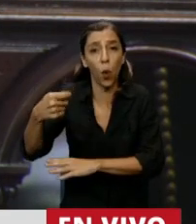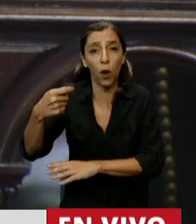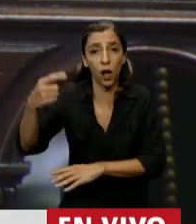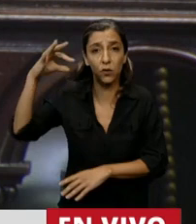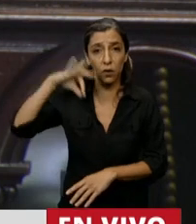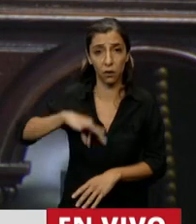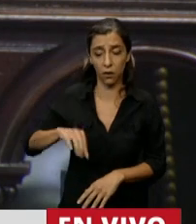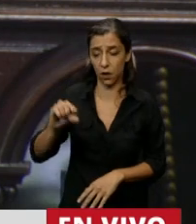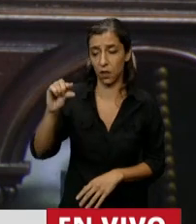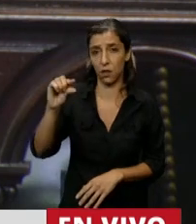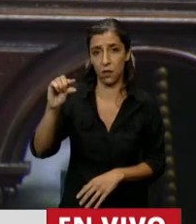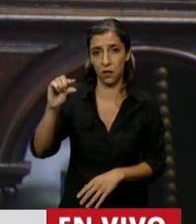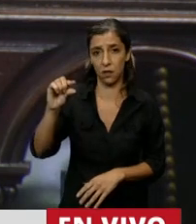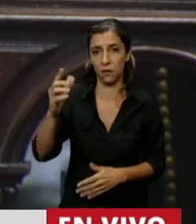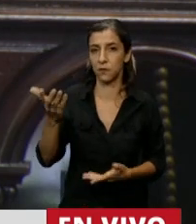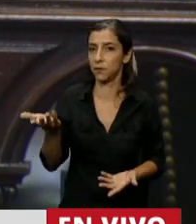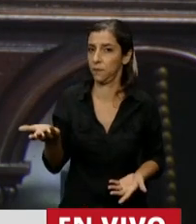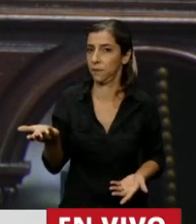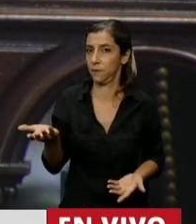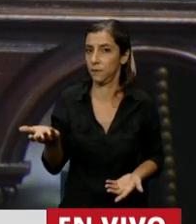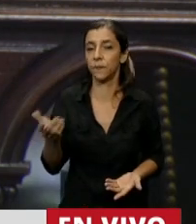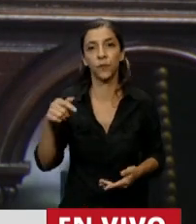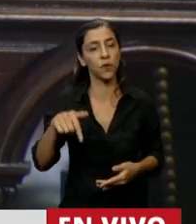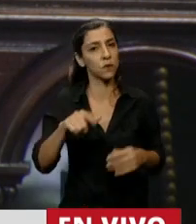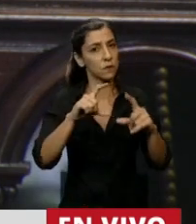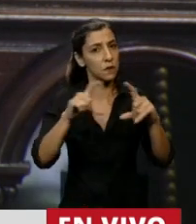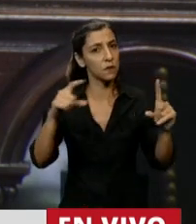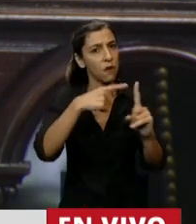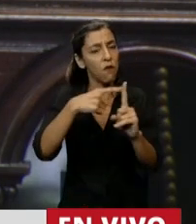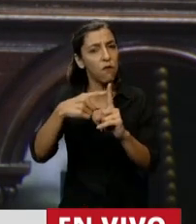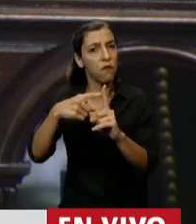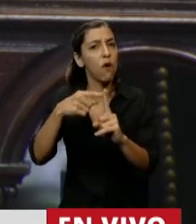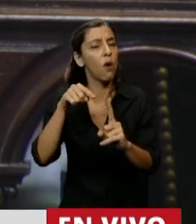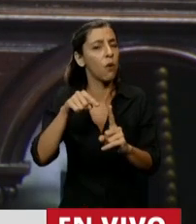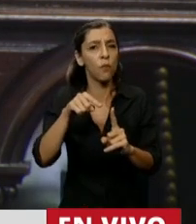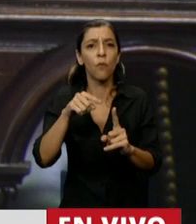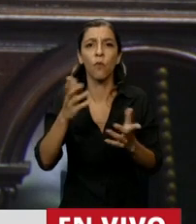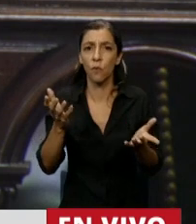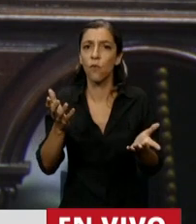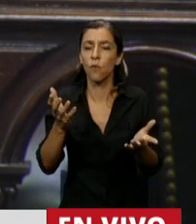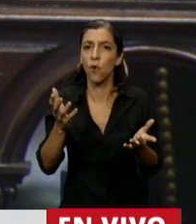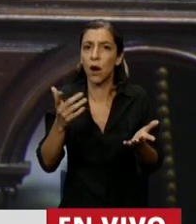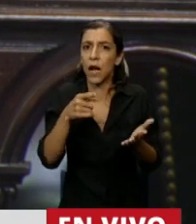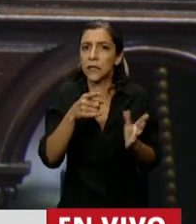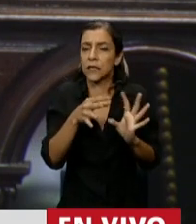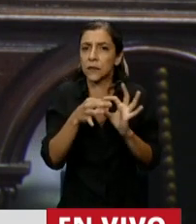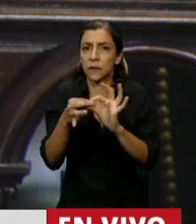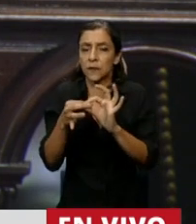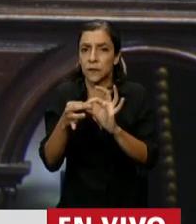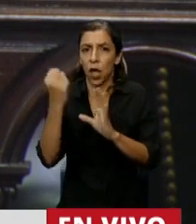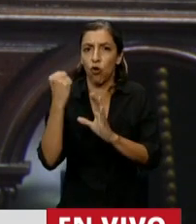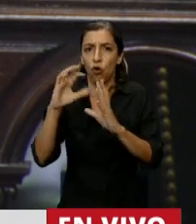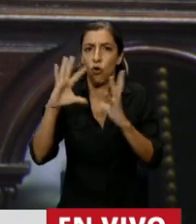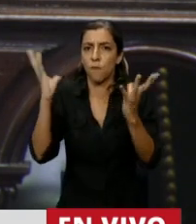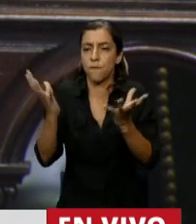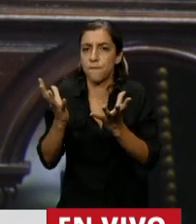No es cualquier fórmula, es una que está atada a la macroeconomía y está atada